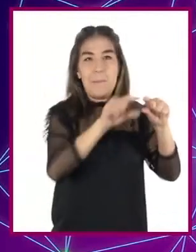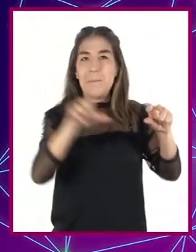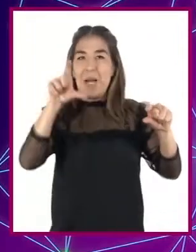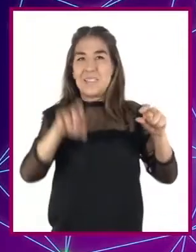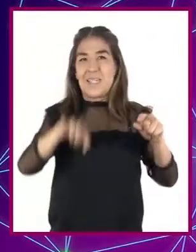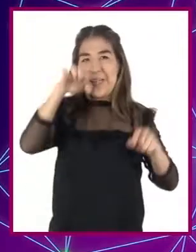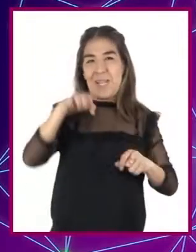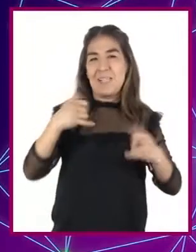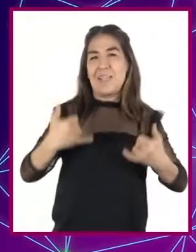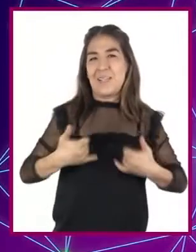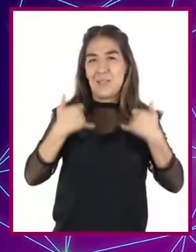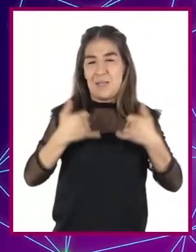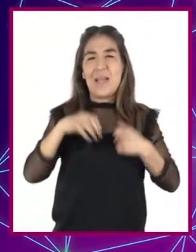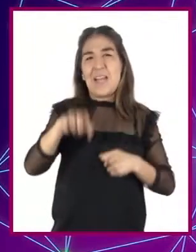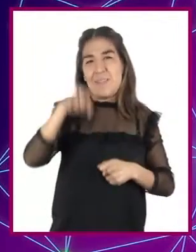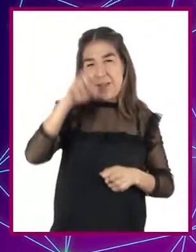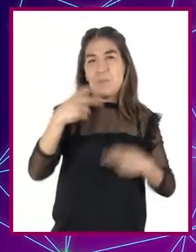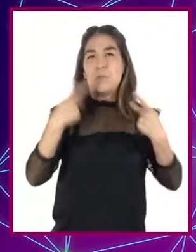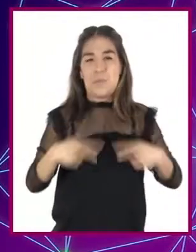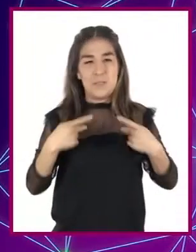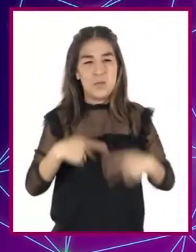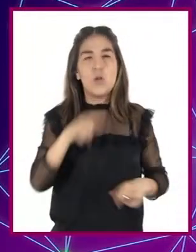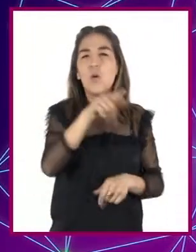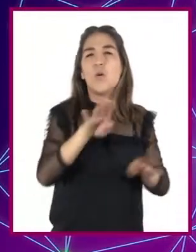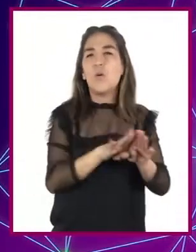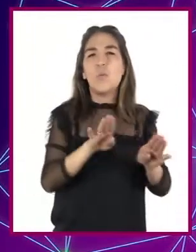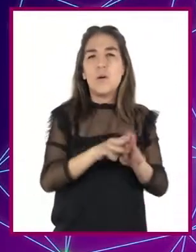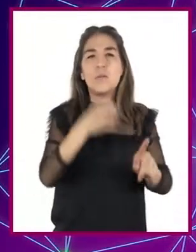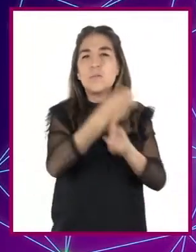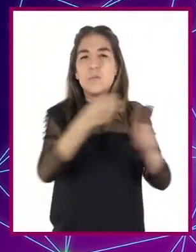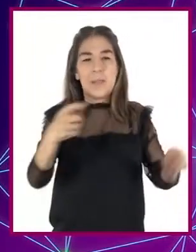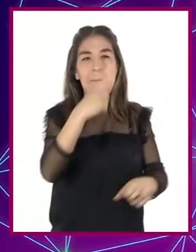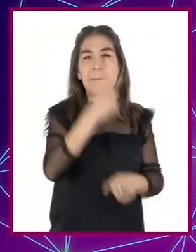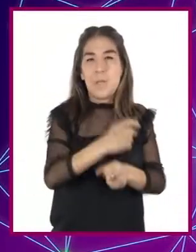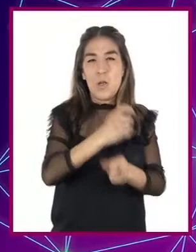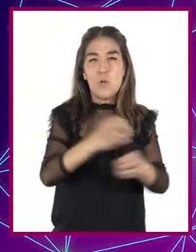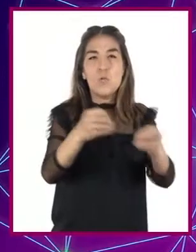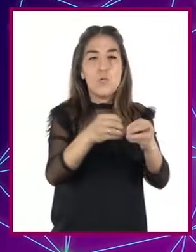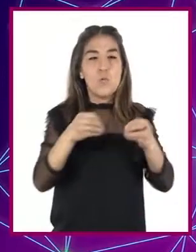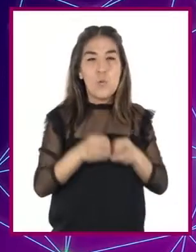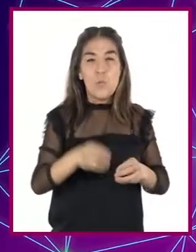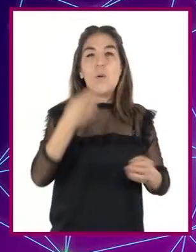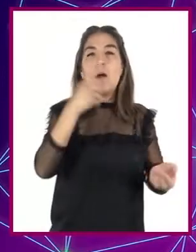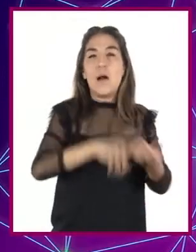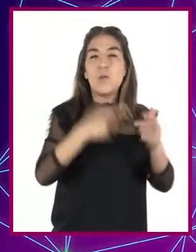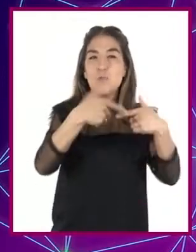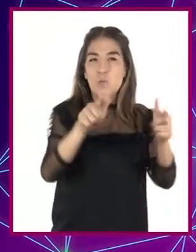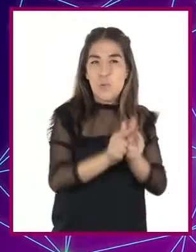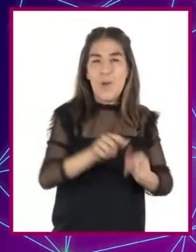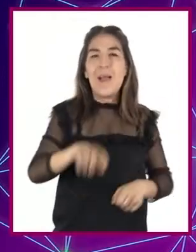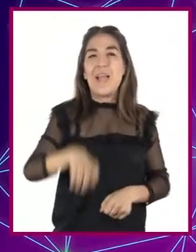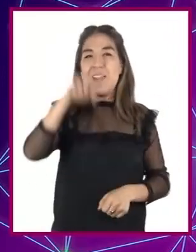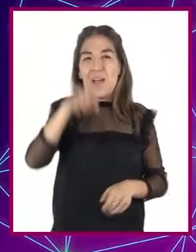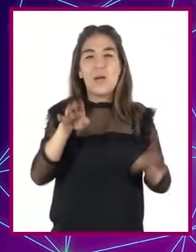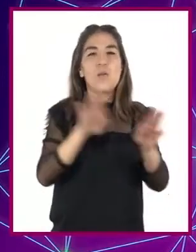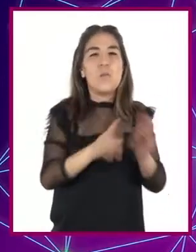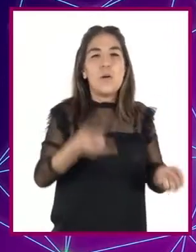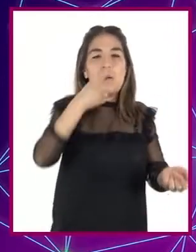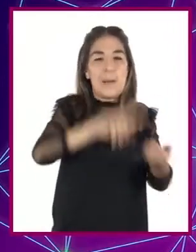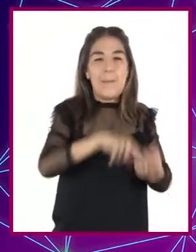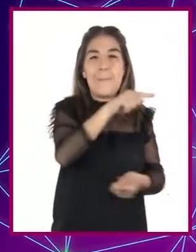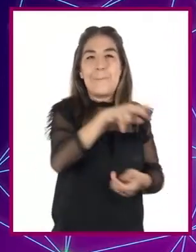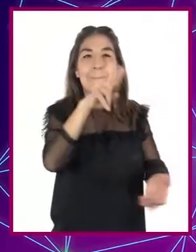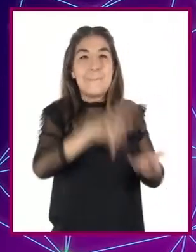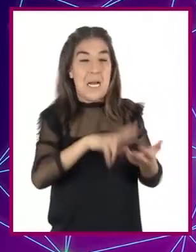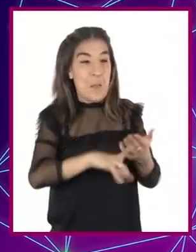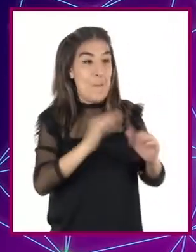Para representarlos en una gráfica, podemos, en primera instancia, agrupar las edades en intervalos, considerando el valor mínimo